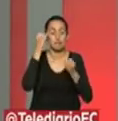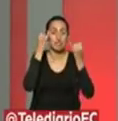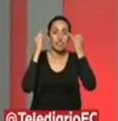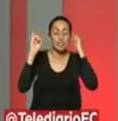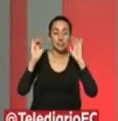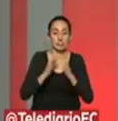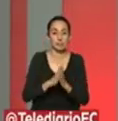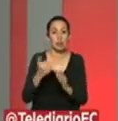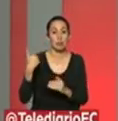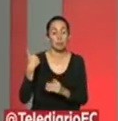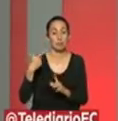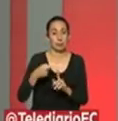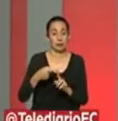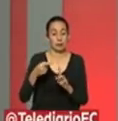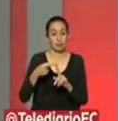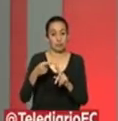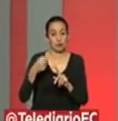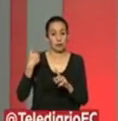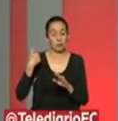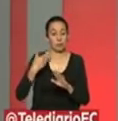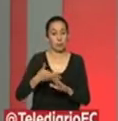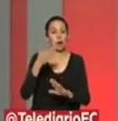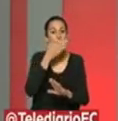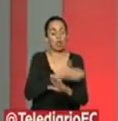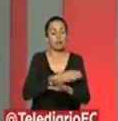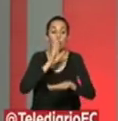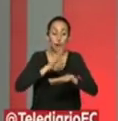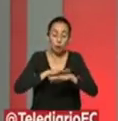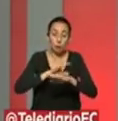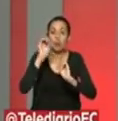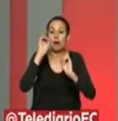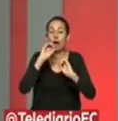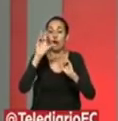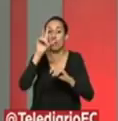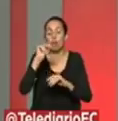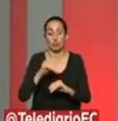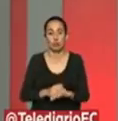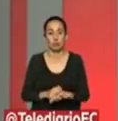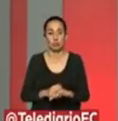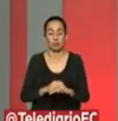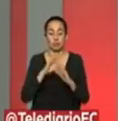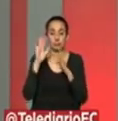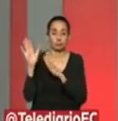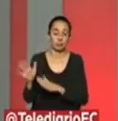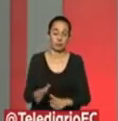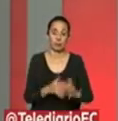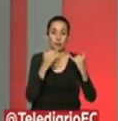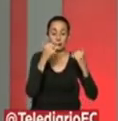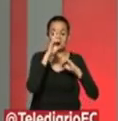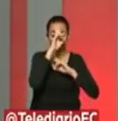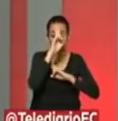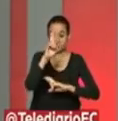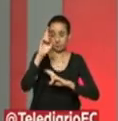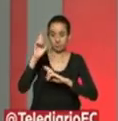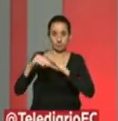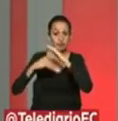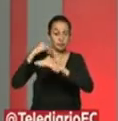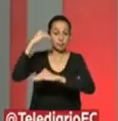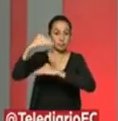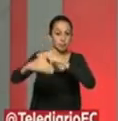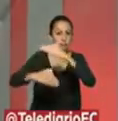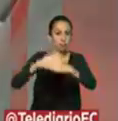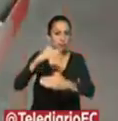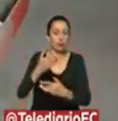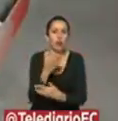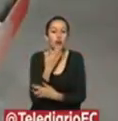Tendrá que verse al concluir el proceso si es culpable o no. ¿Y por qué digo esto? Y que nadie se extrañe. Hay que respetar el debido proceso, pues. Por supuesto. ¿Para qué